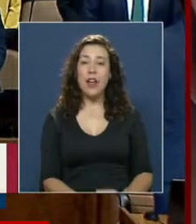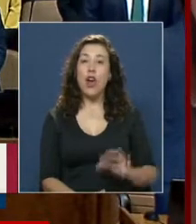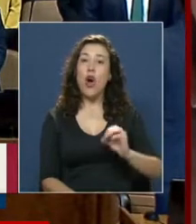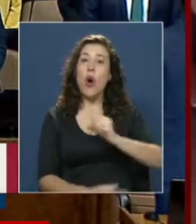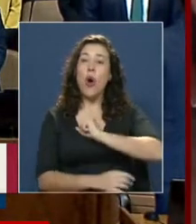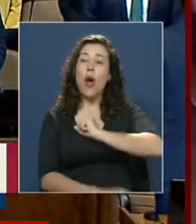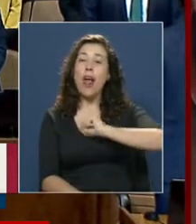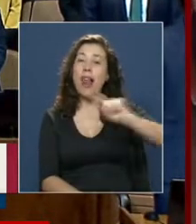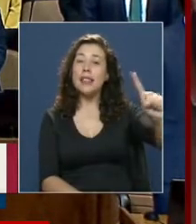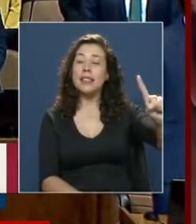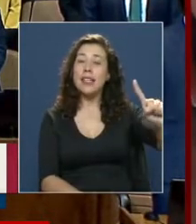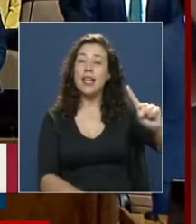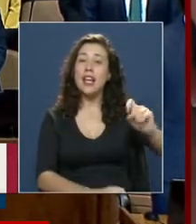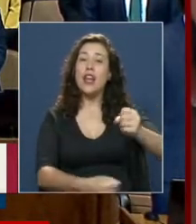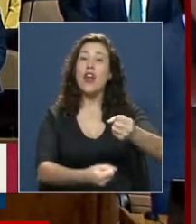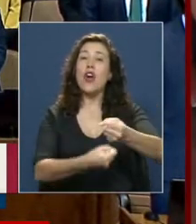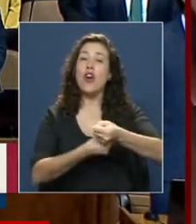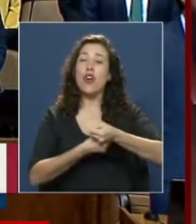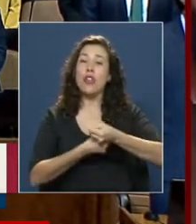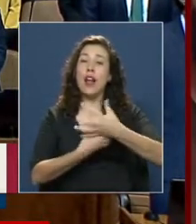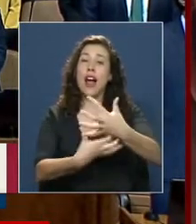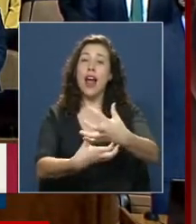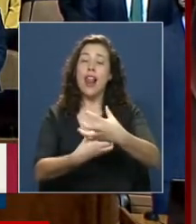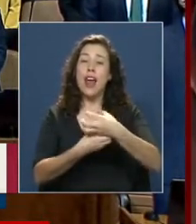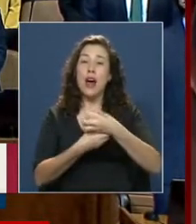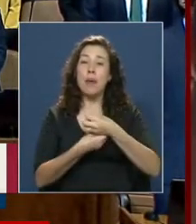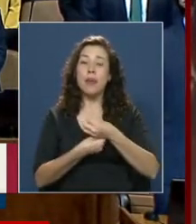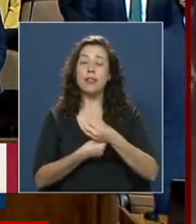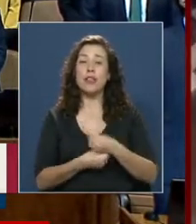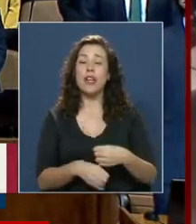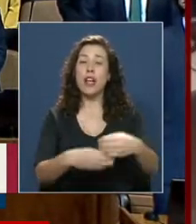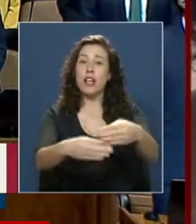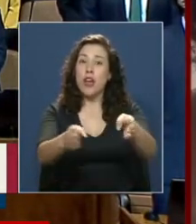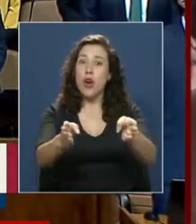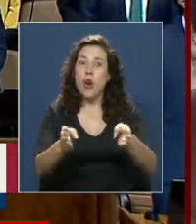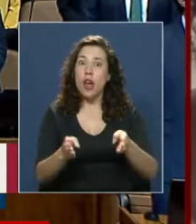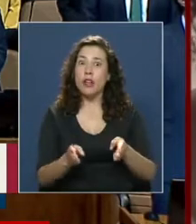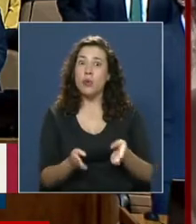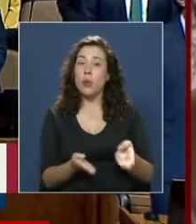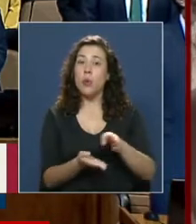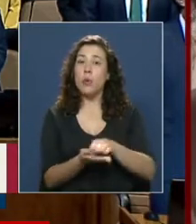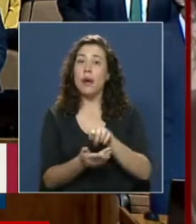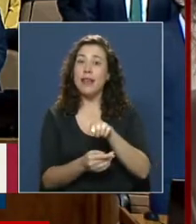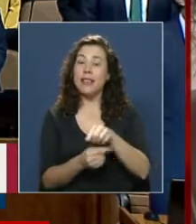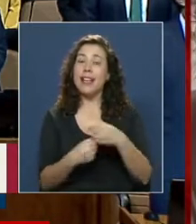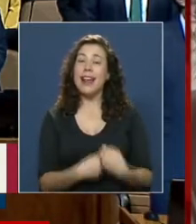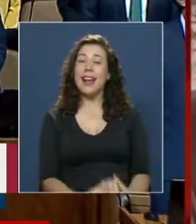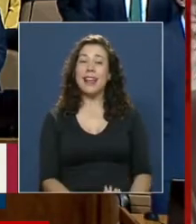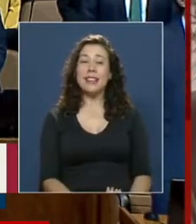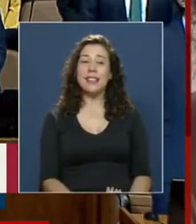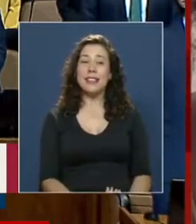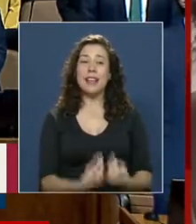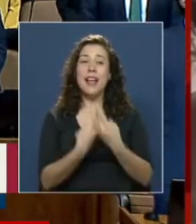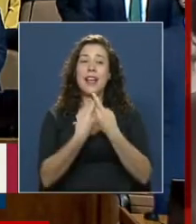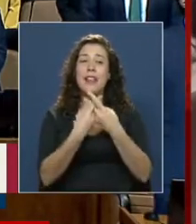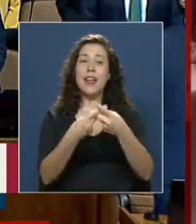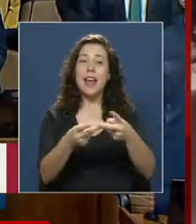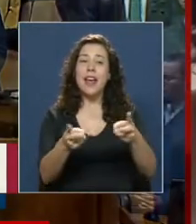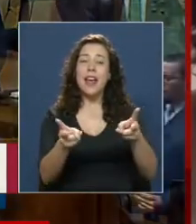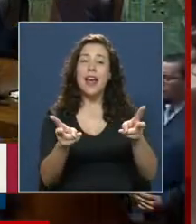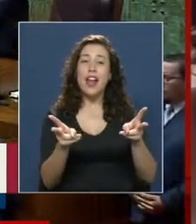agenda por unos años, bueno, eso se ve hoy muy difícil en el contexto chileno, ¿no es